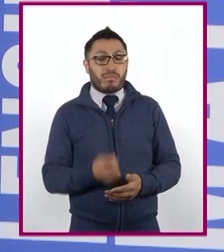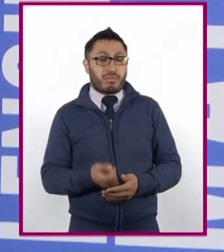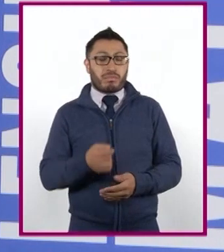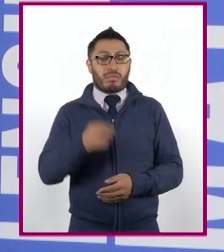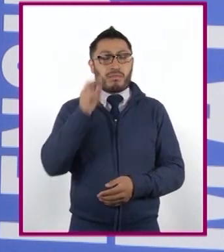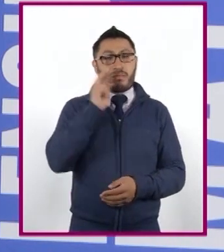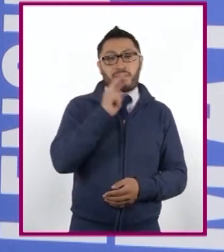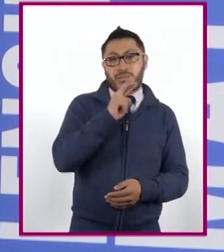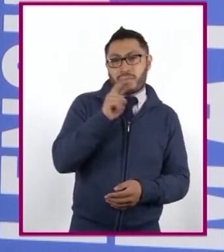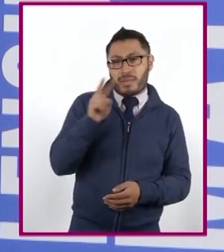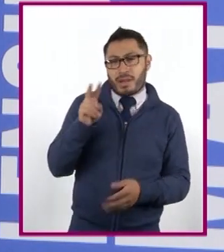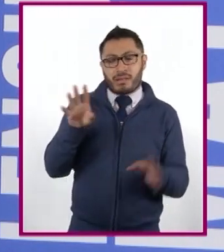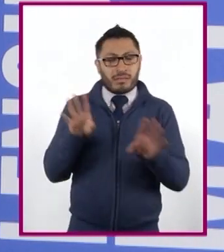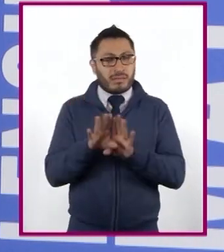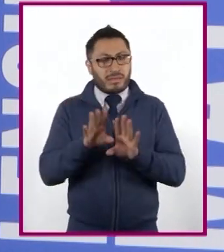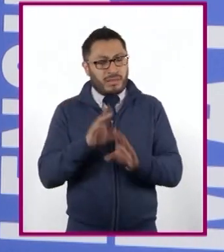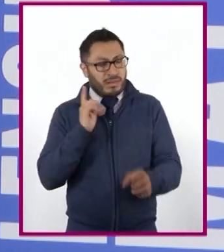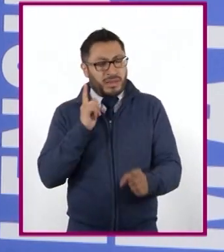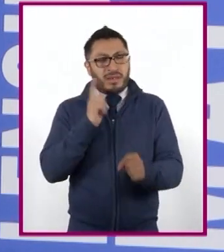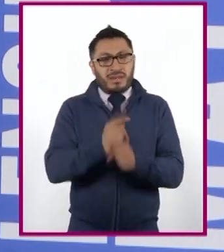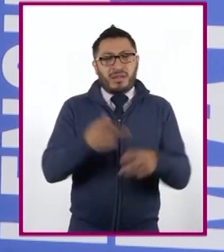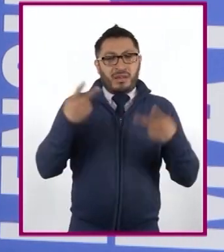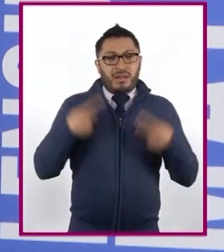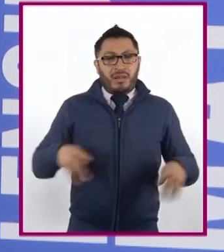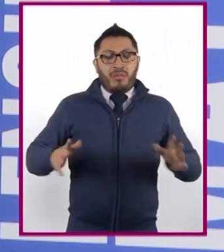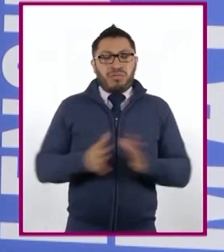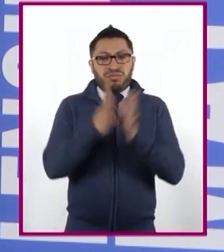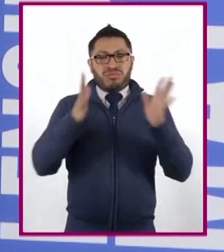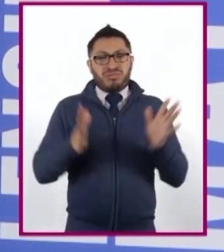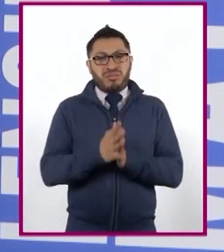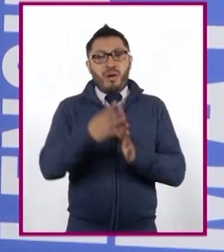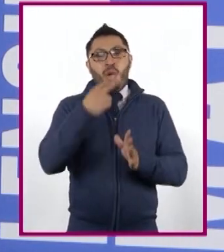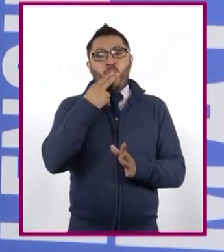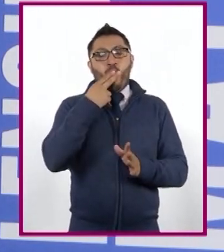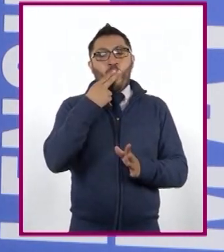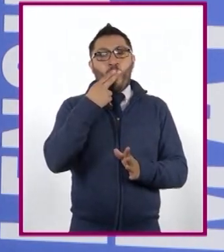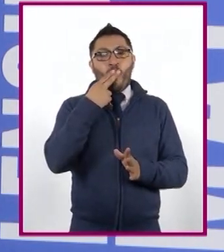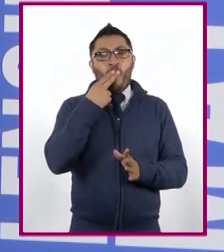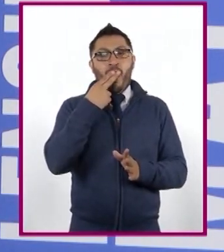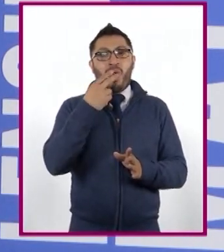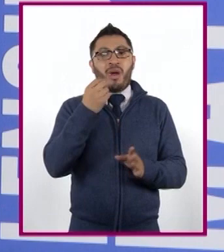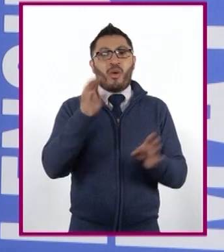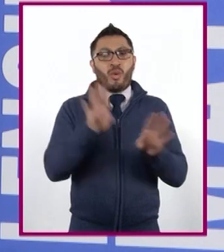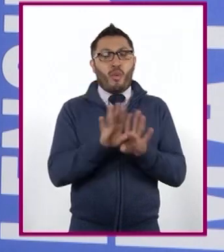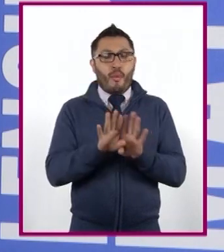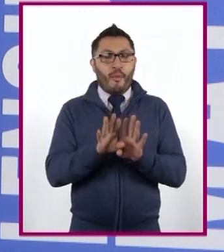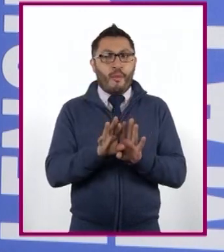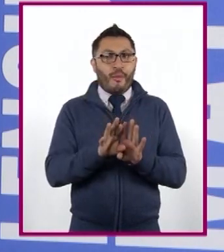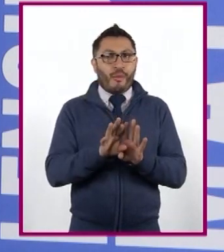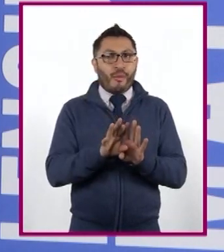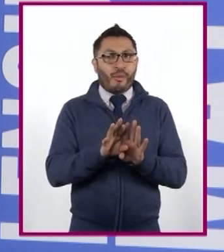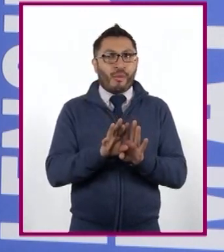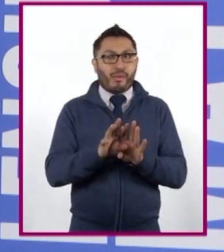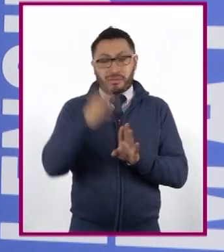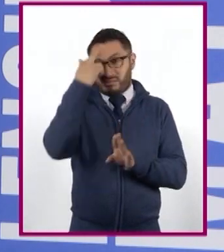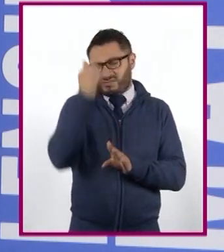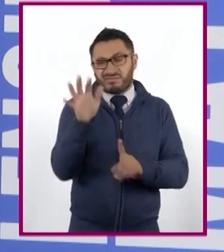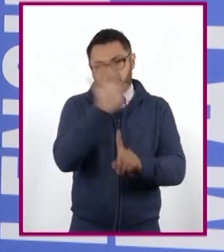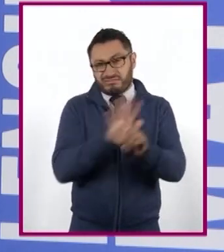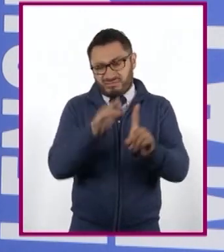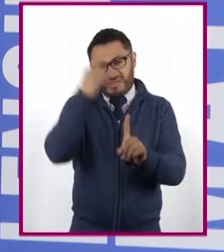podemos observar que los panelistas emplean argumentos muy convincentes para cuestionar a los